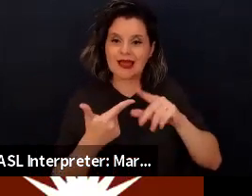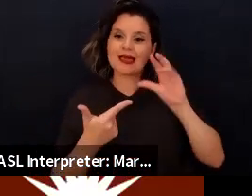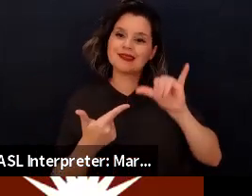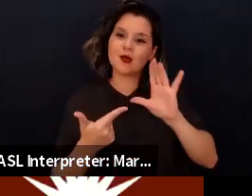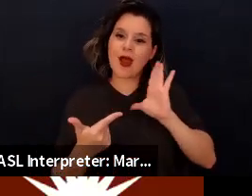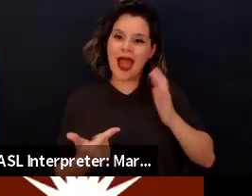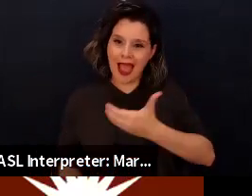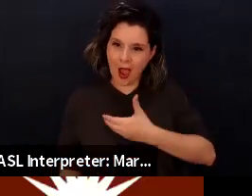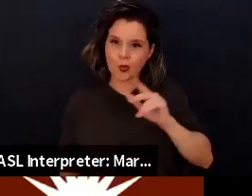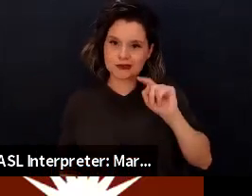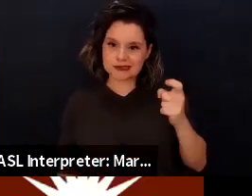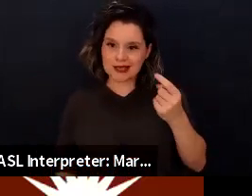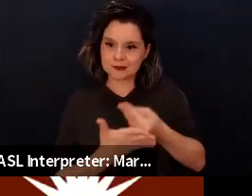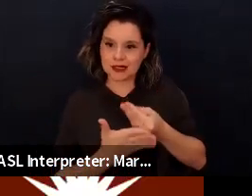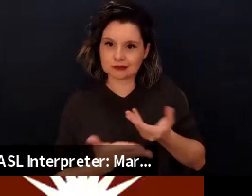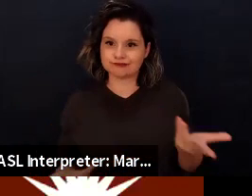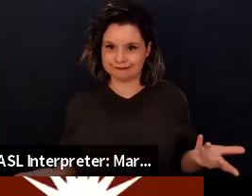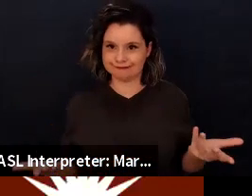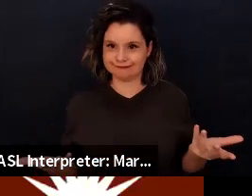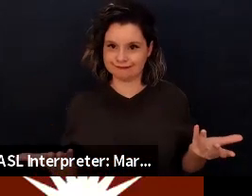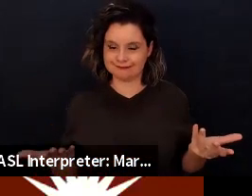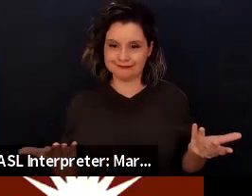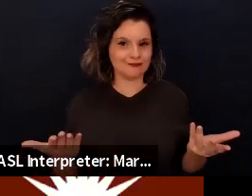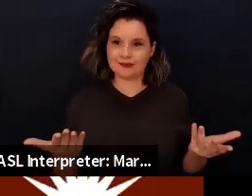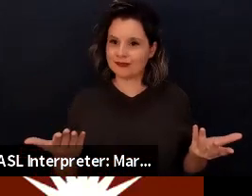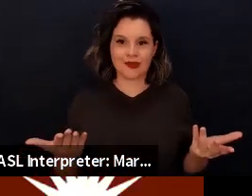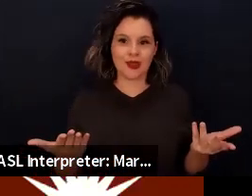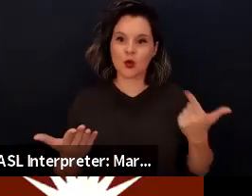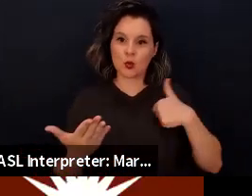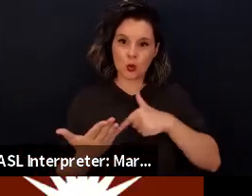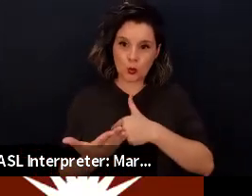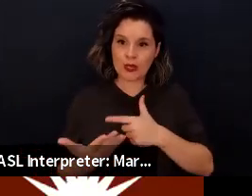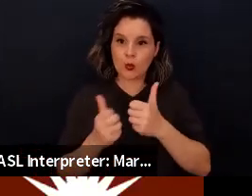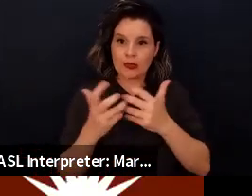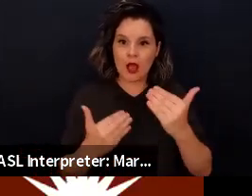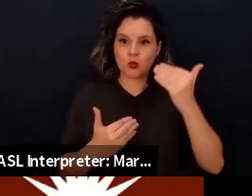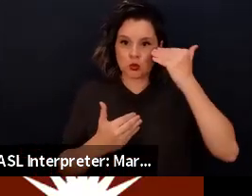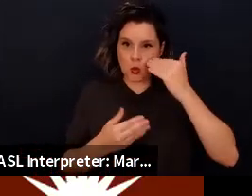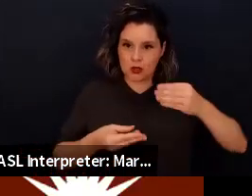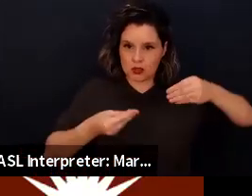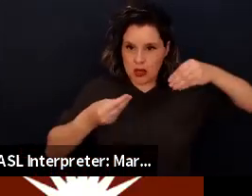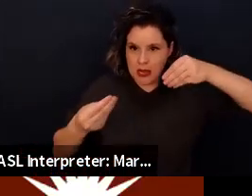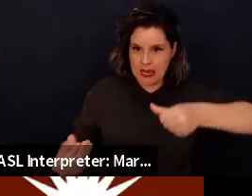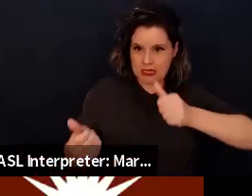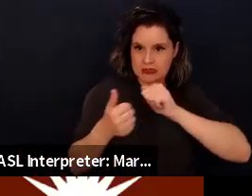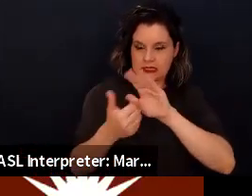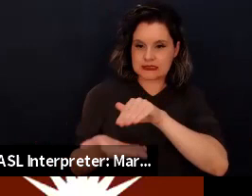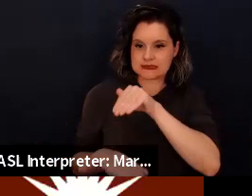nuestros impuestos. Estamos, sin querer, estamos financiando estos centros y no